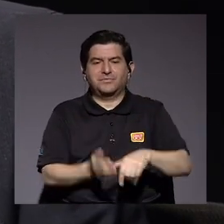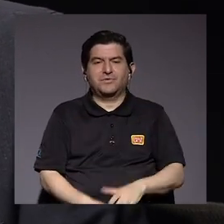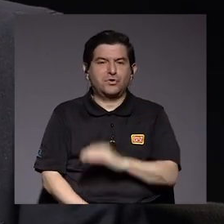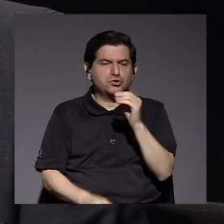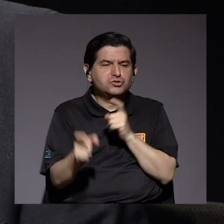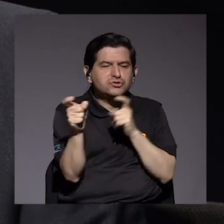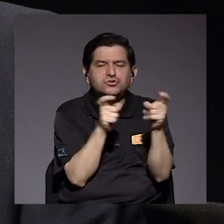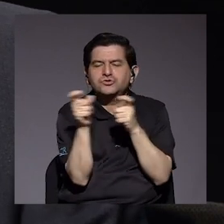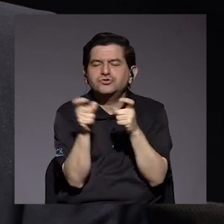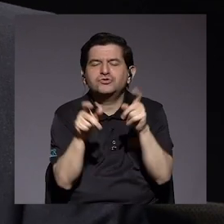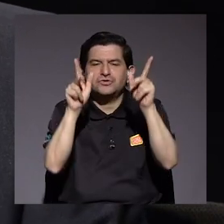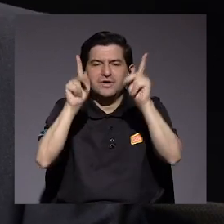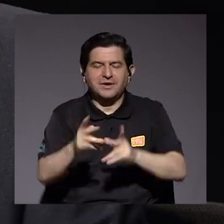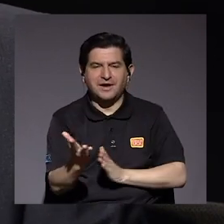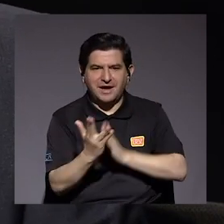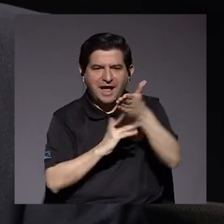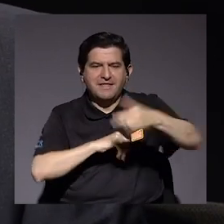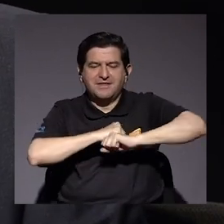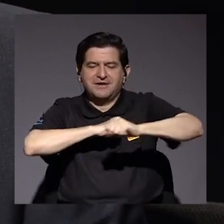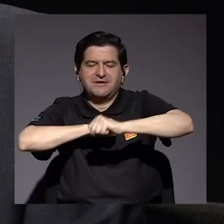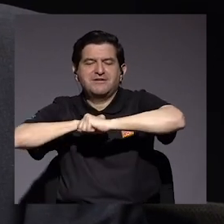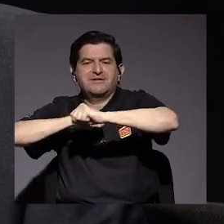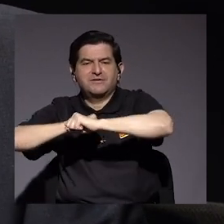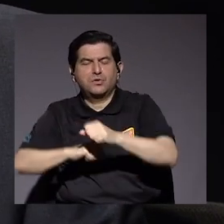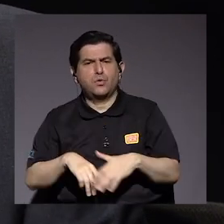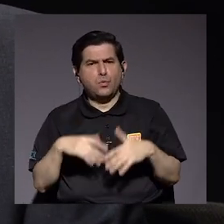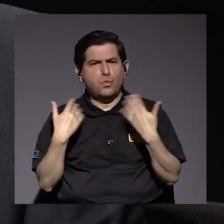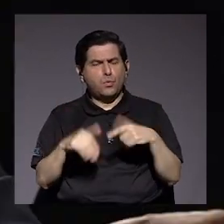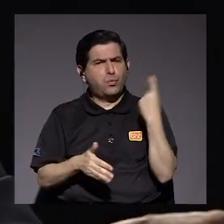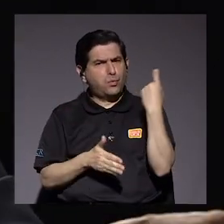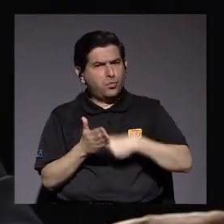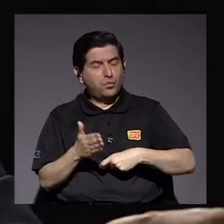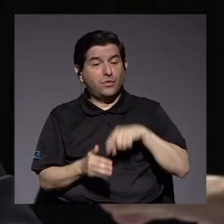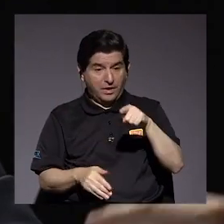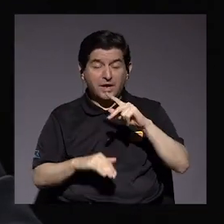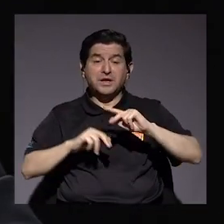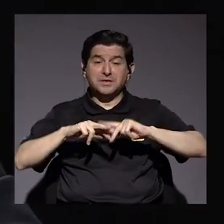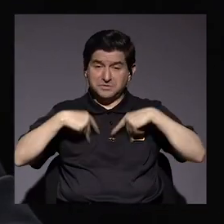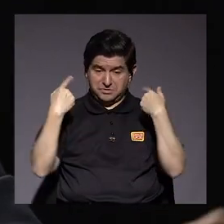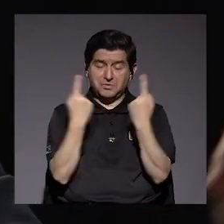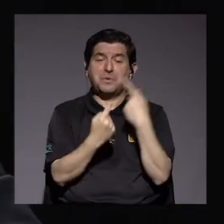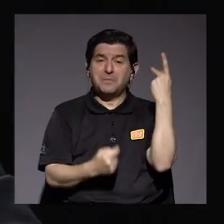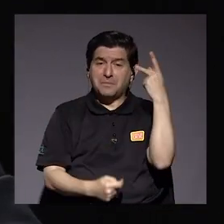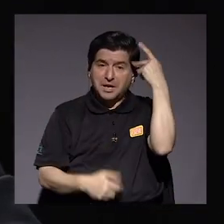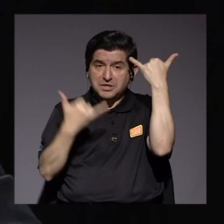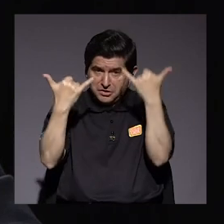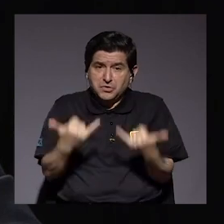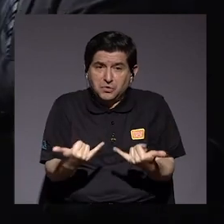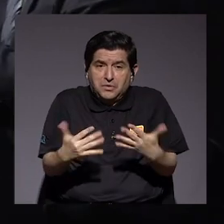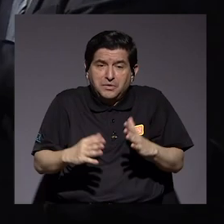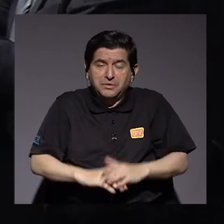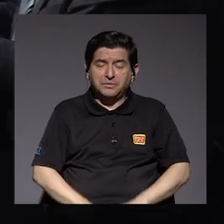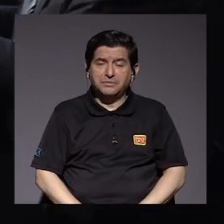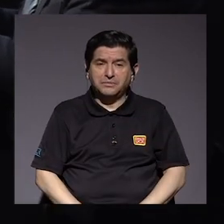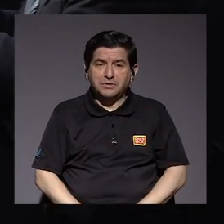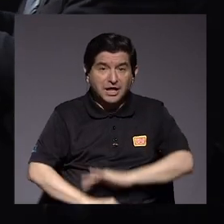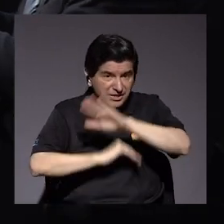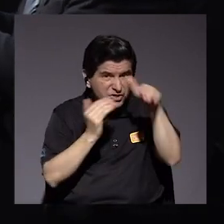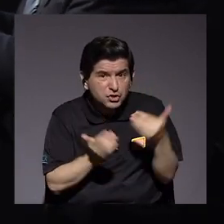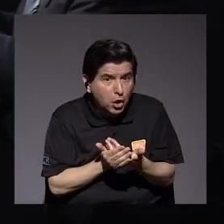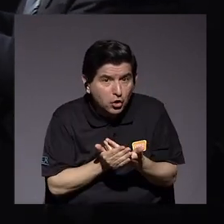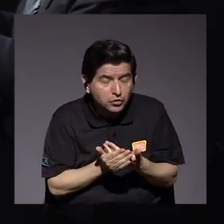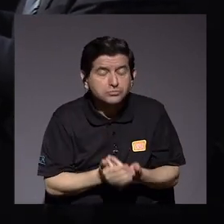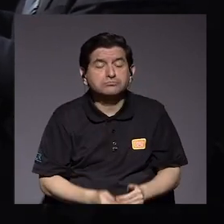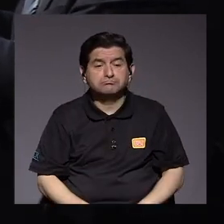votos y de manipular a la gente a través de la publicidad fuerte esos son los partidos políticos hoy y entonces